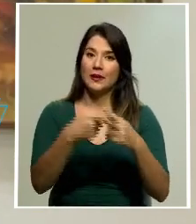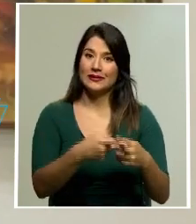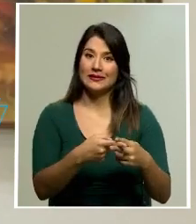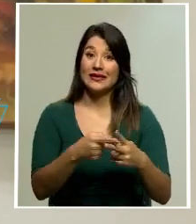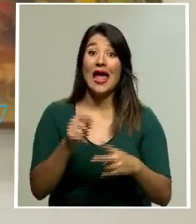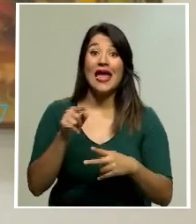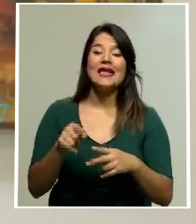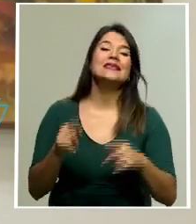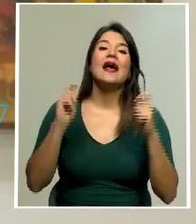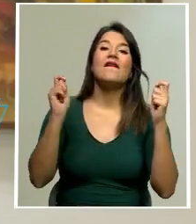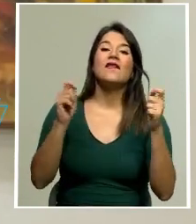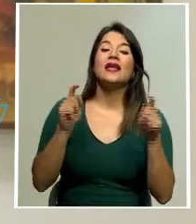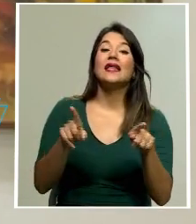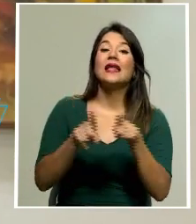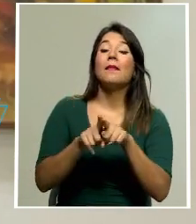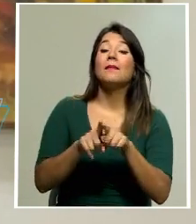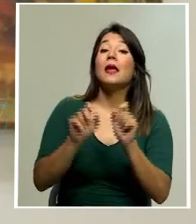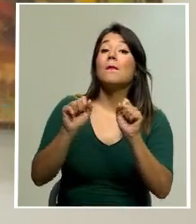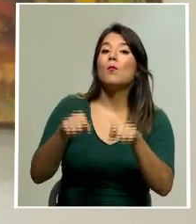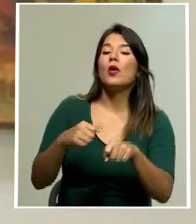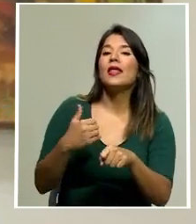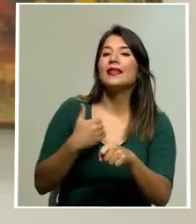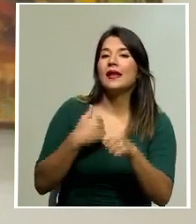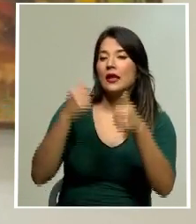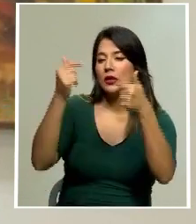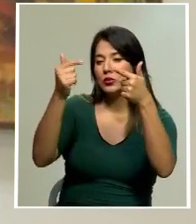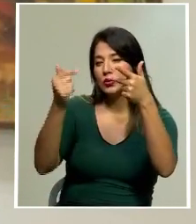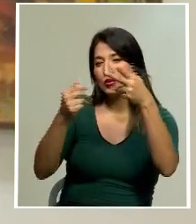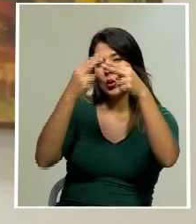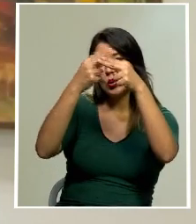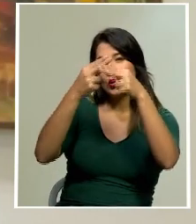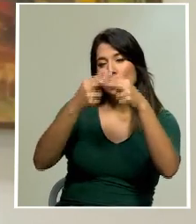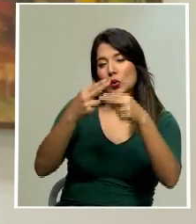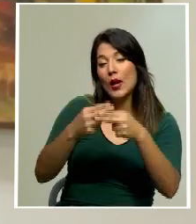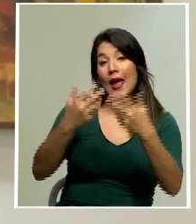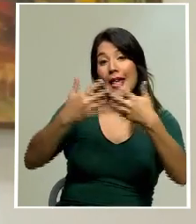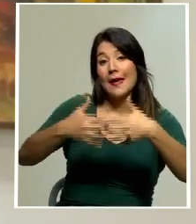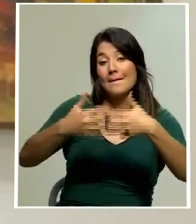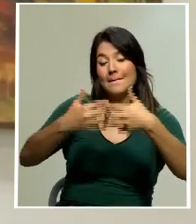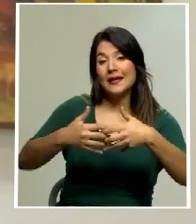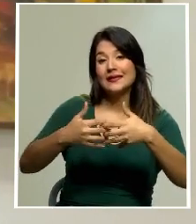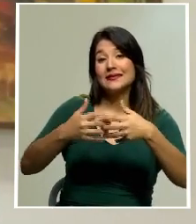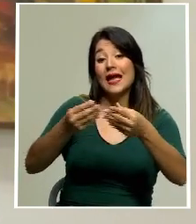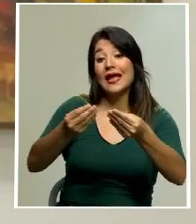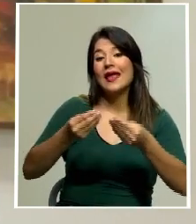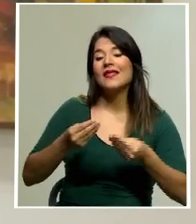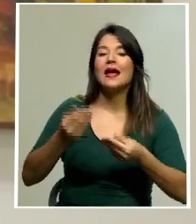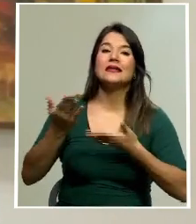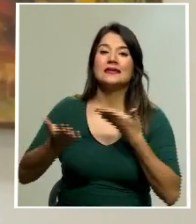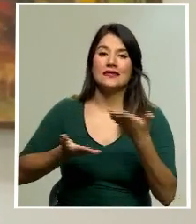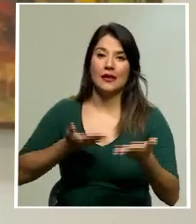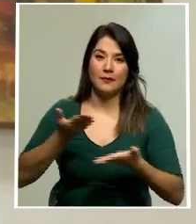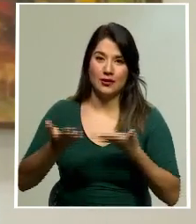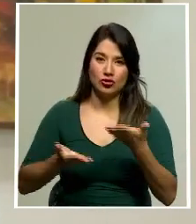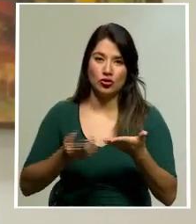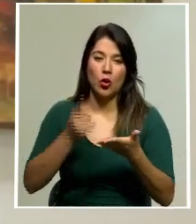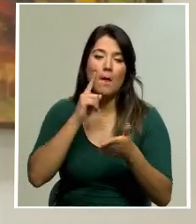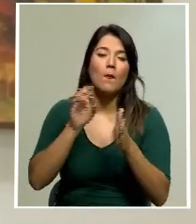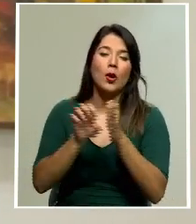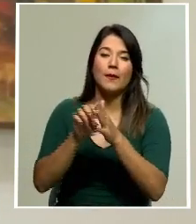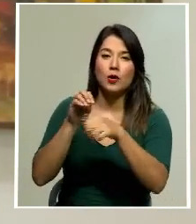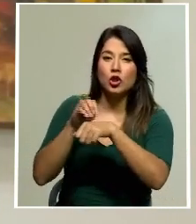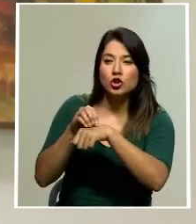podrá contar con un directorio de pymes que ofrecen servicios complementarios a la construcción, como la asesoría